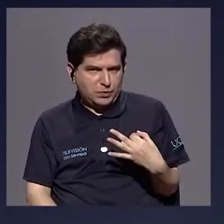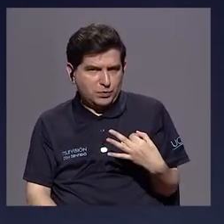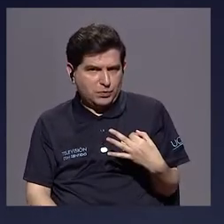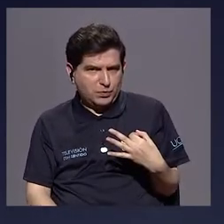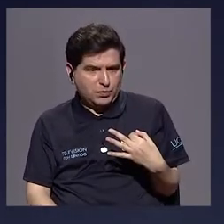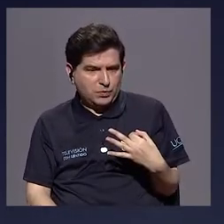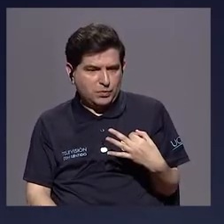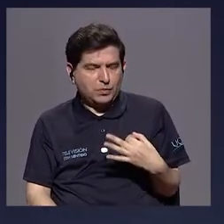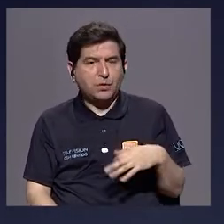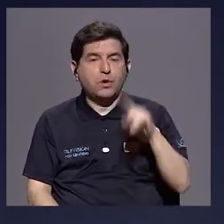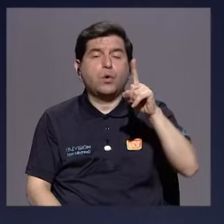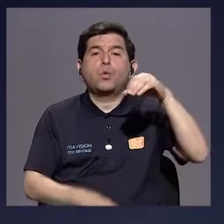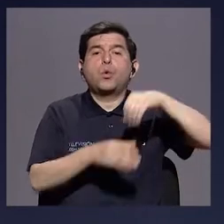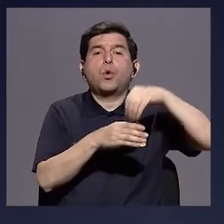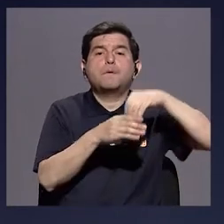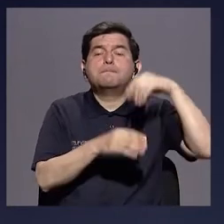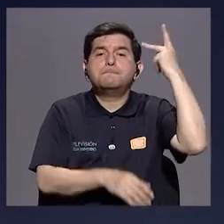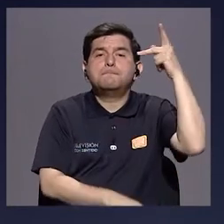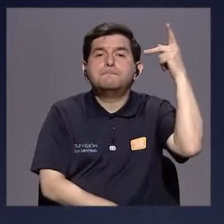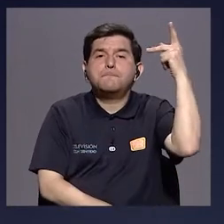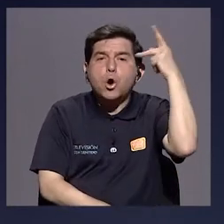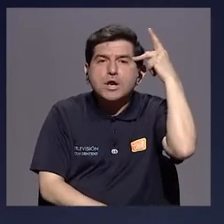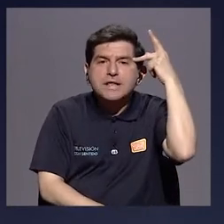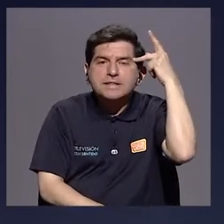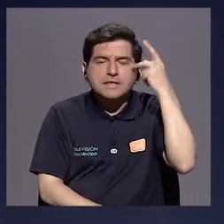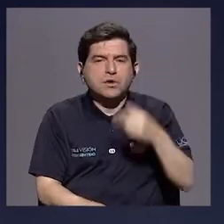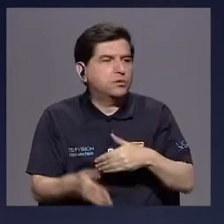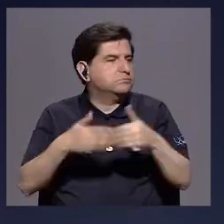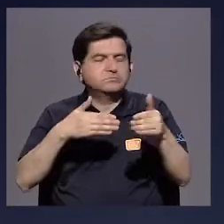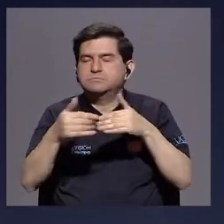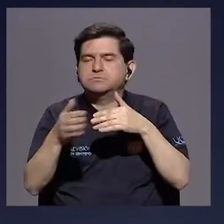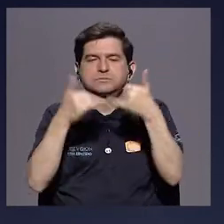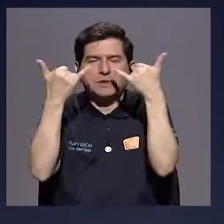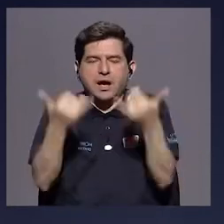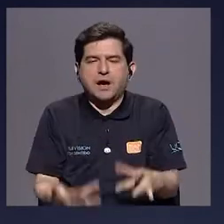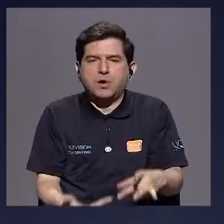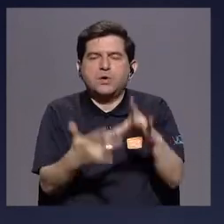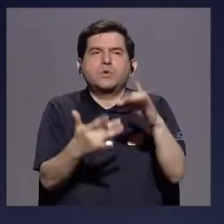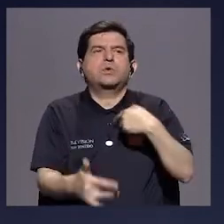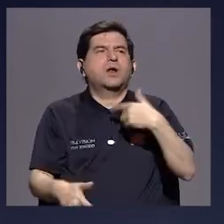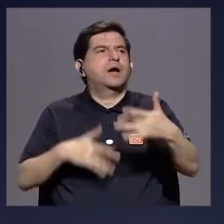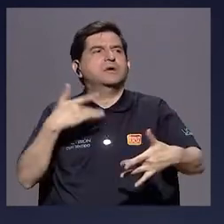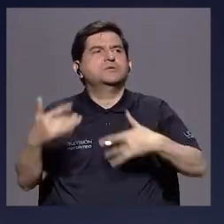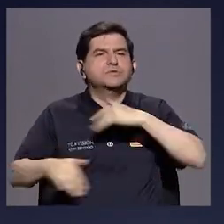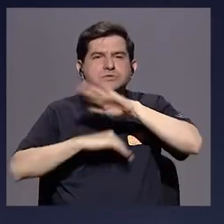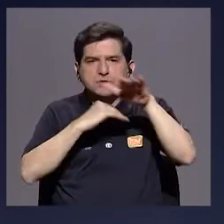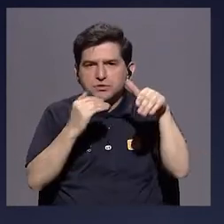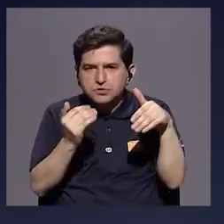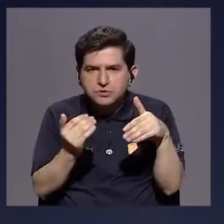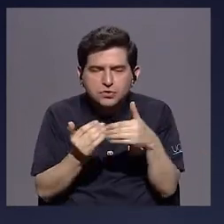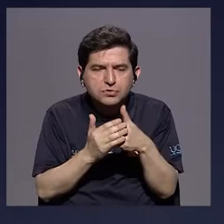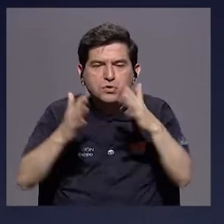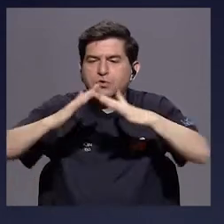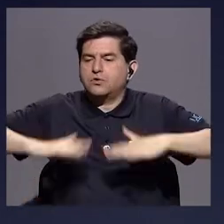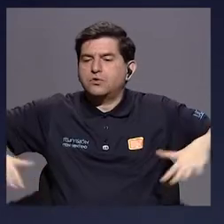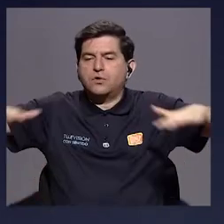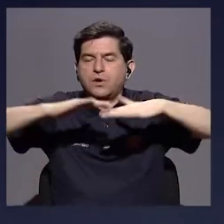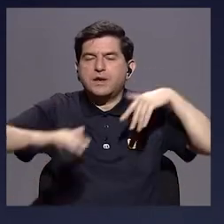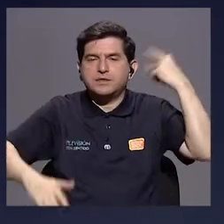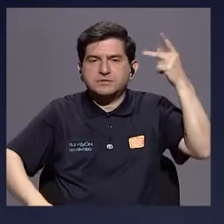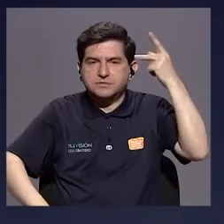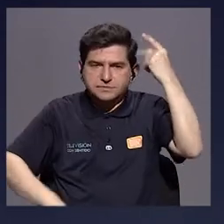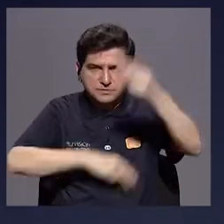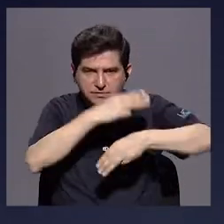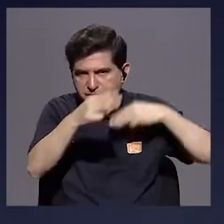hay un componente político independientemente ahora en especial de siento que con todas como la escena política mundial